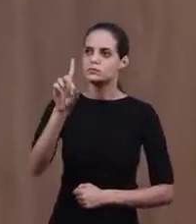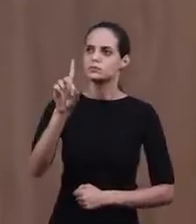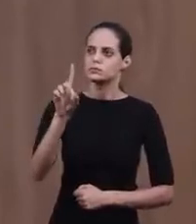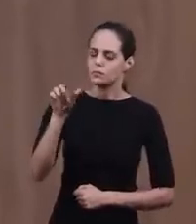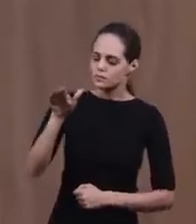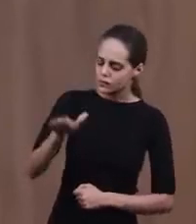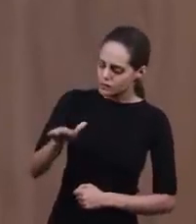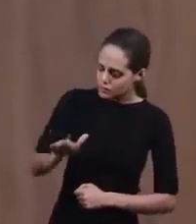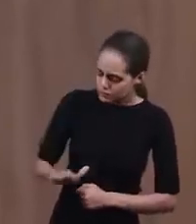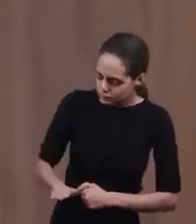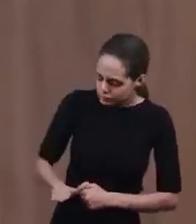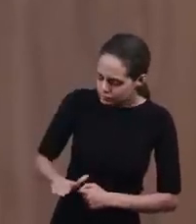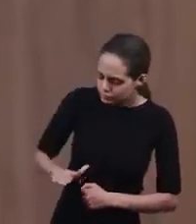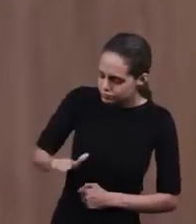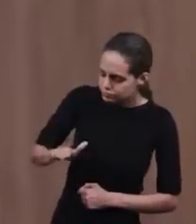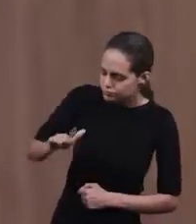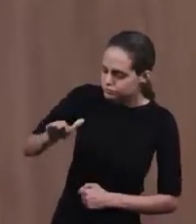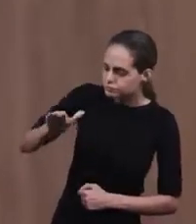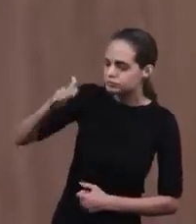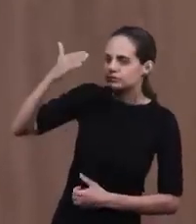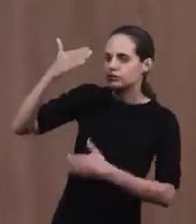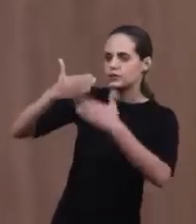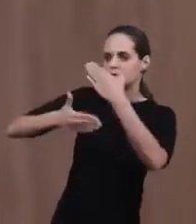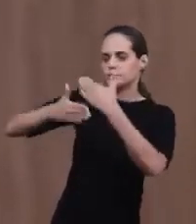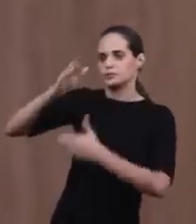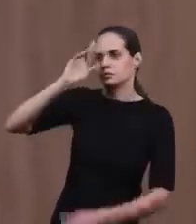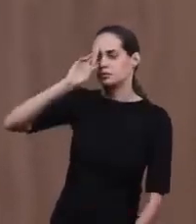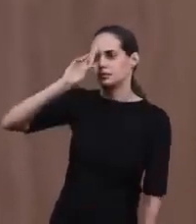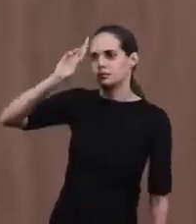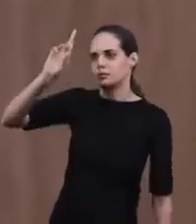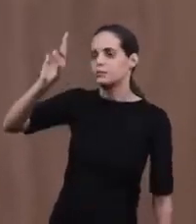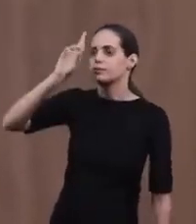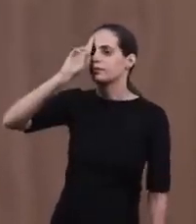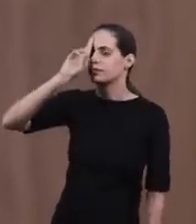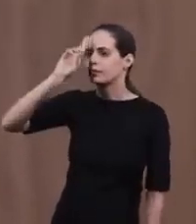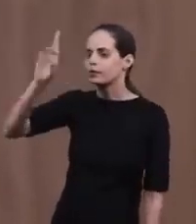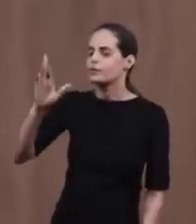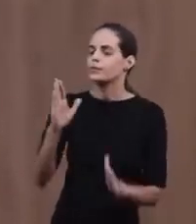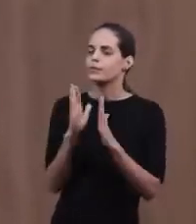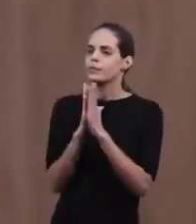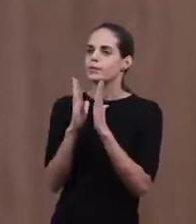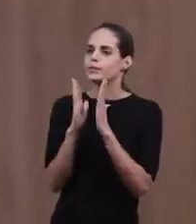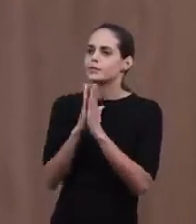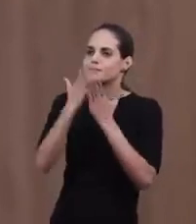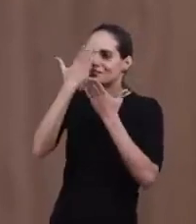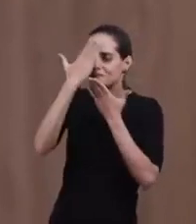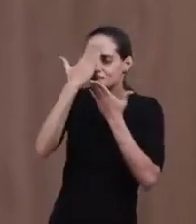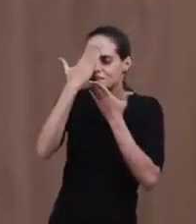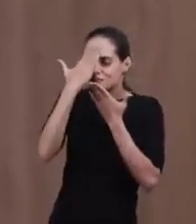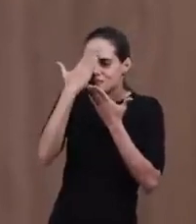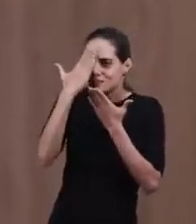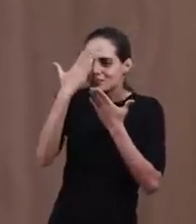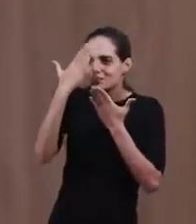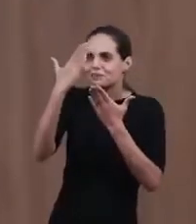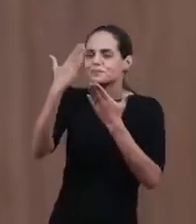Dios, para que los niños crezcan en tu presencia. Señor, oramos